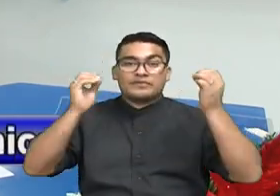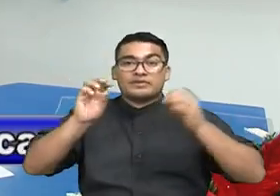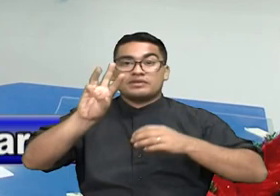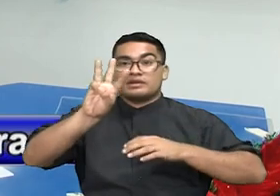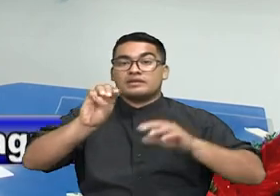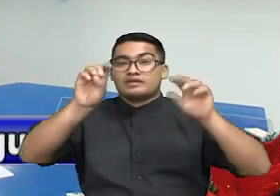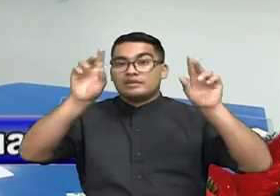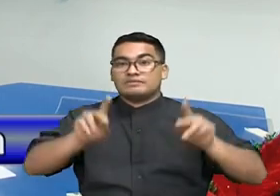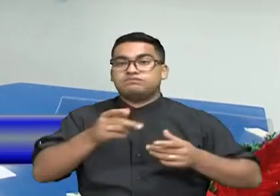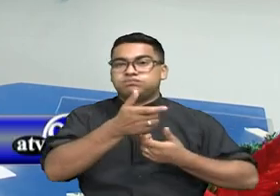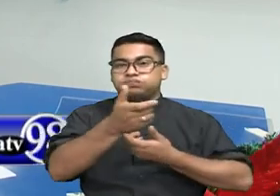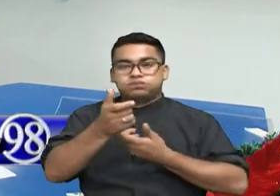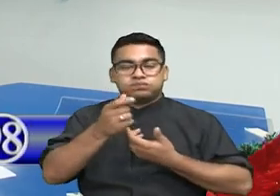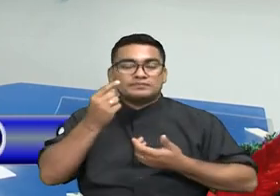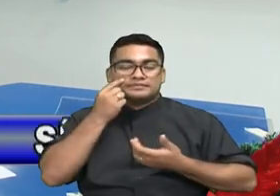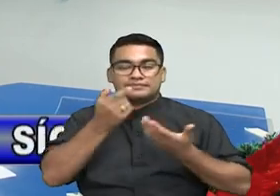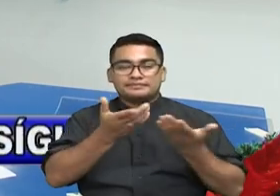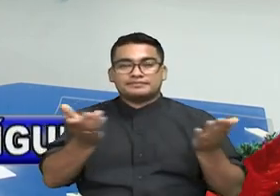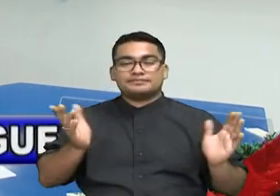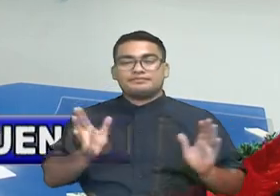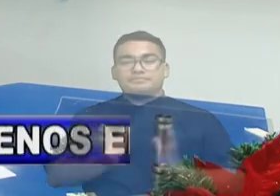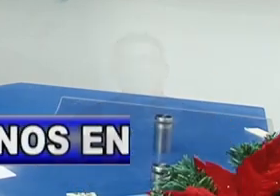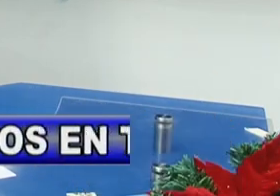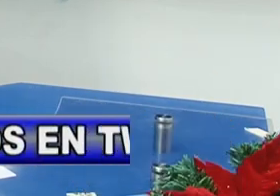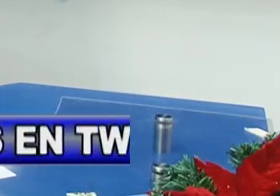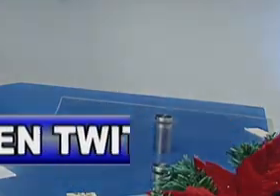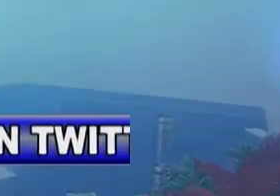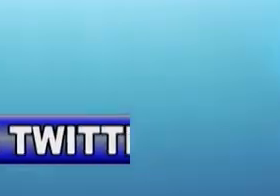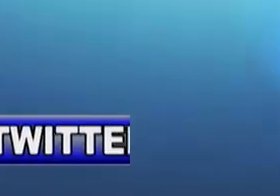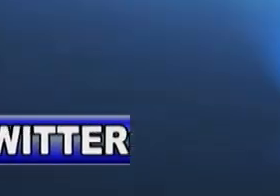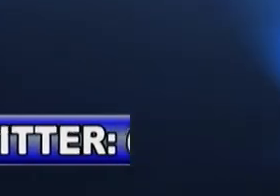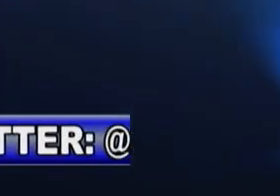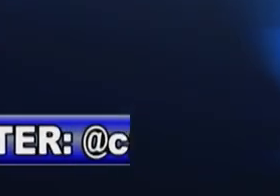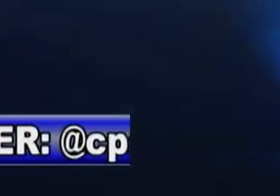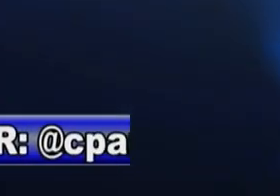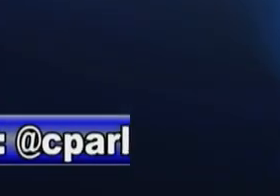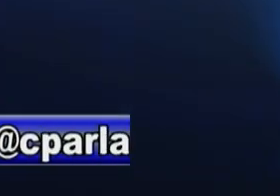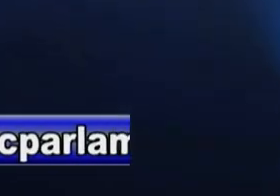apagafuegos. Los detalles en el siguiente reporte.